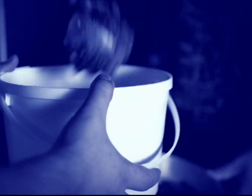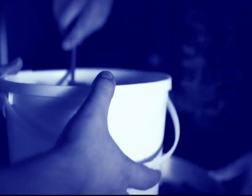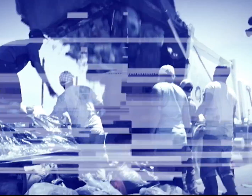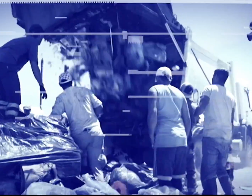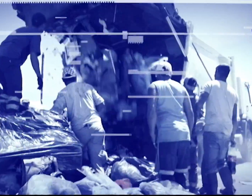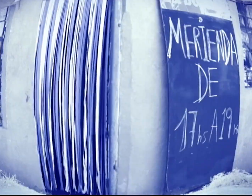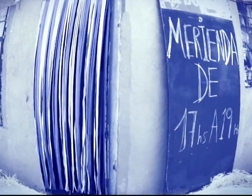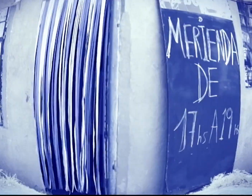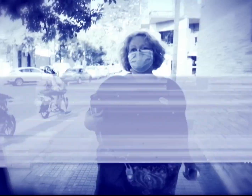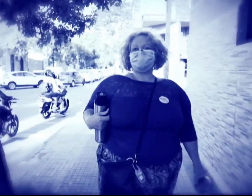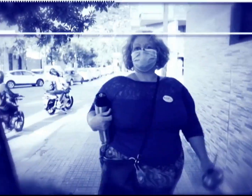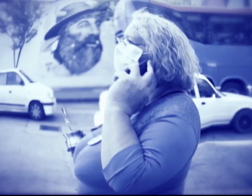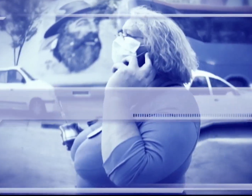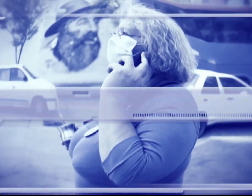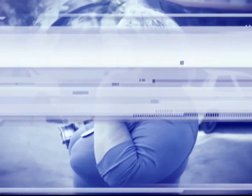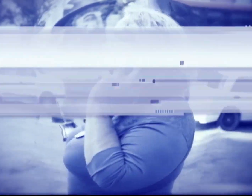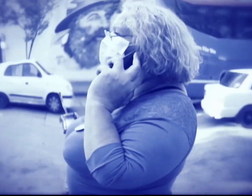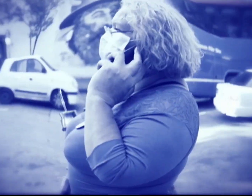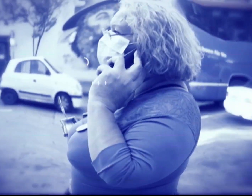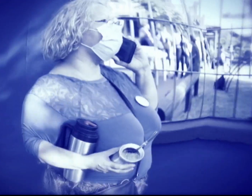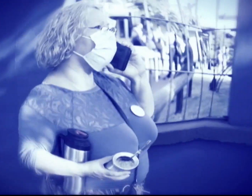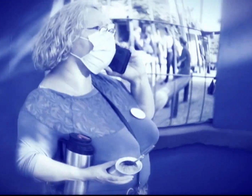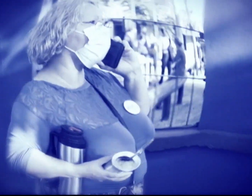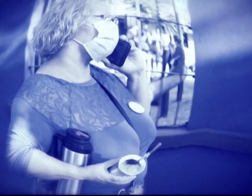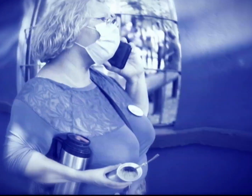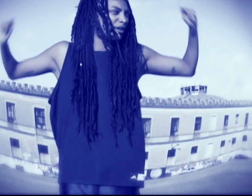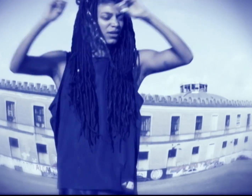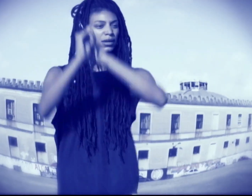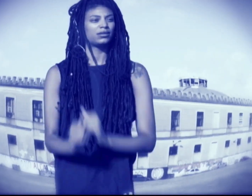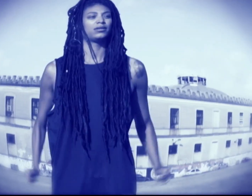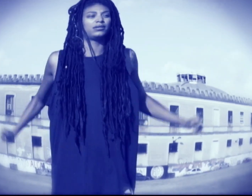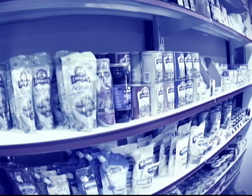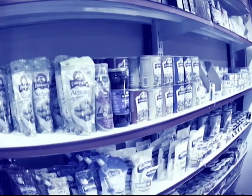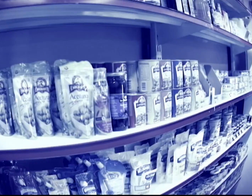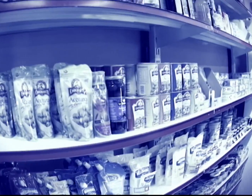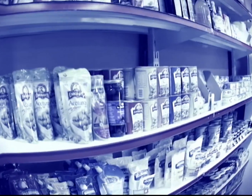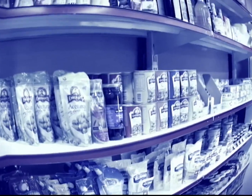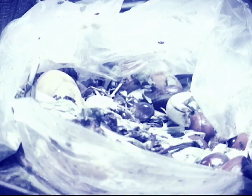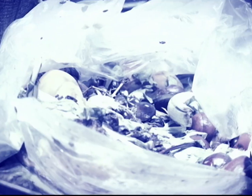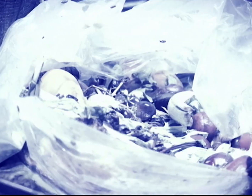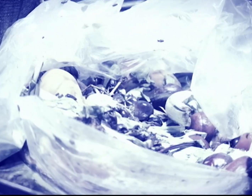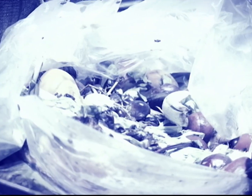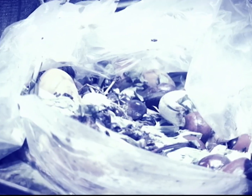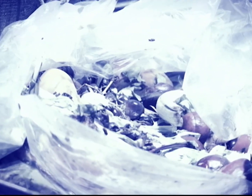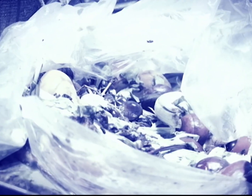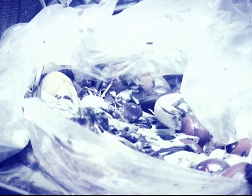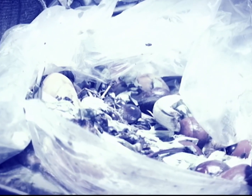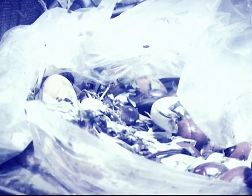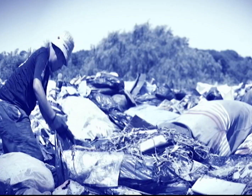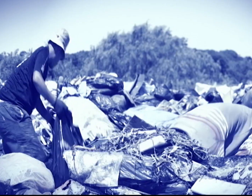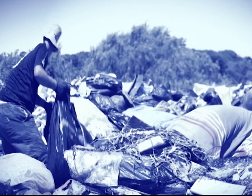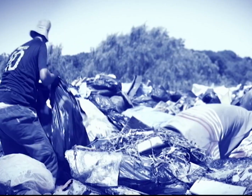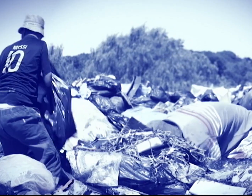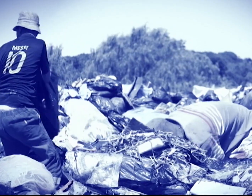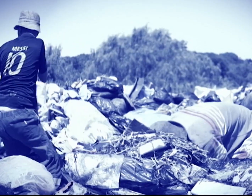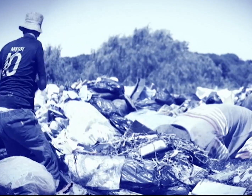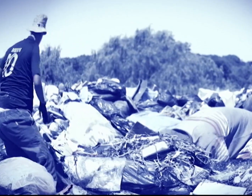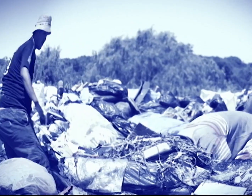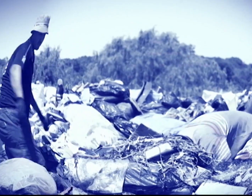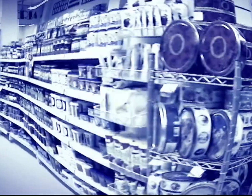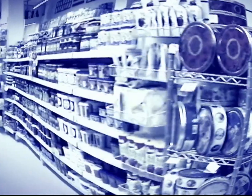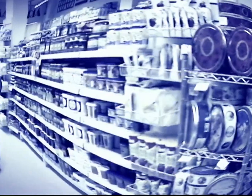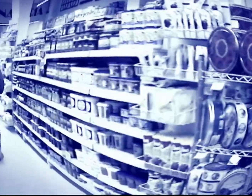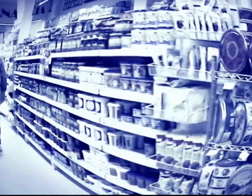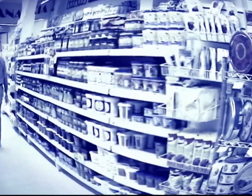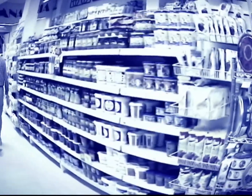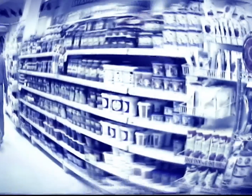Los temas más controversiales de la actualidad política, económica y social, abordados en profundidad.